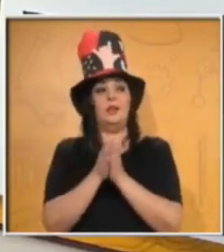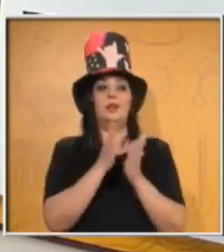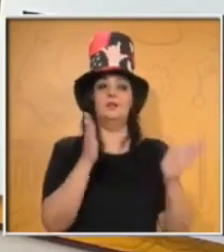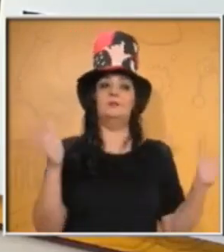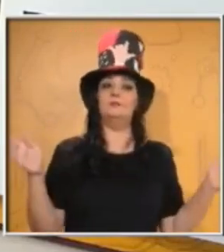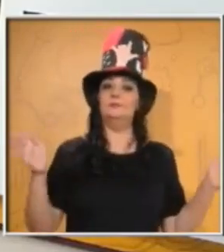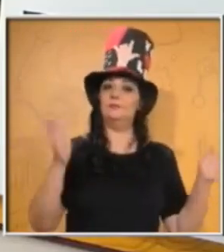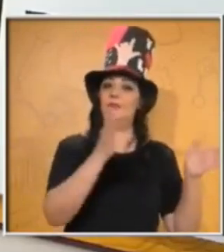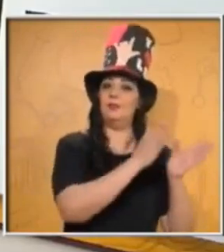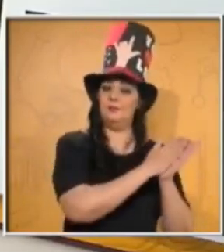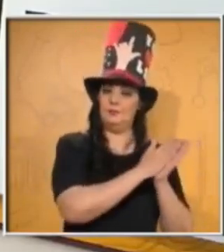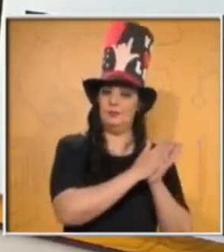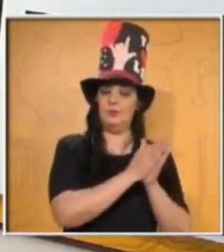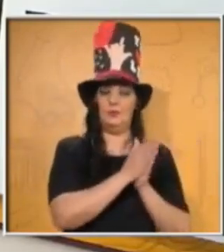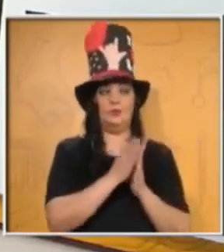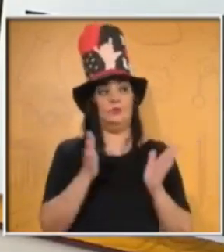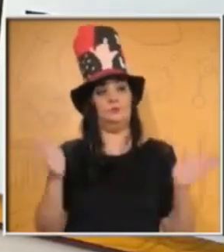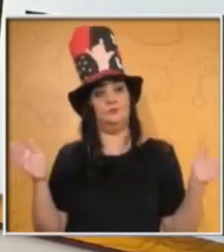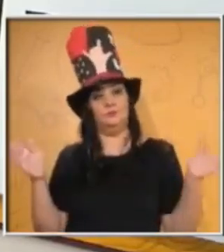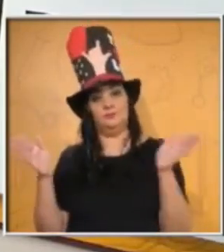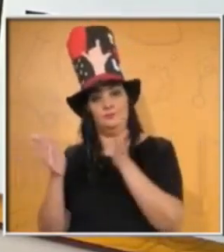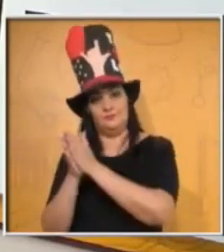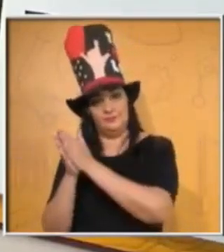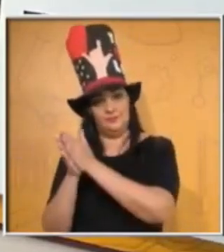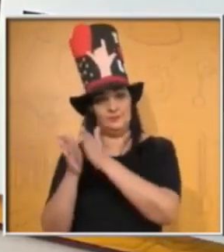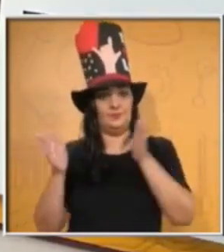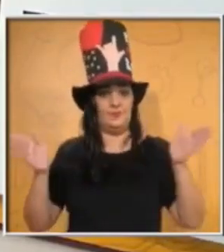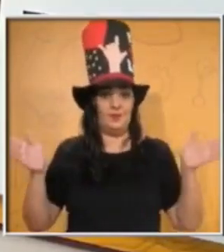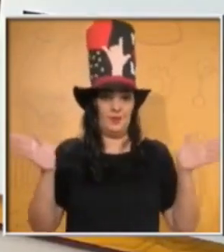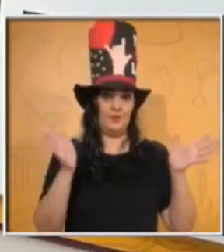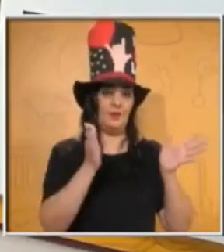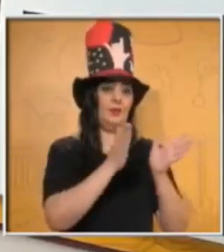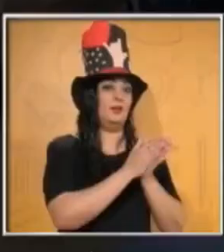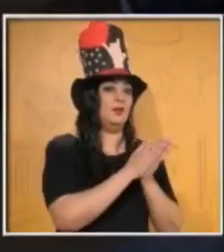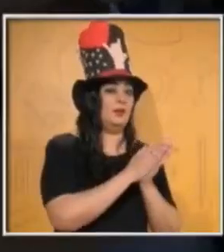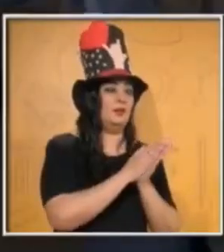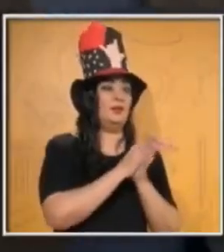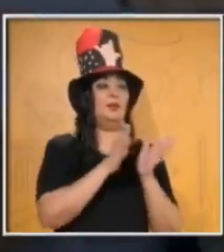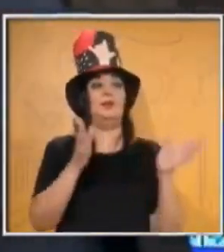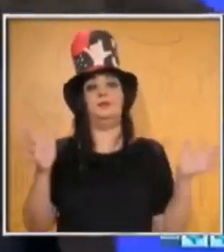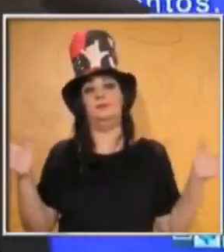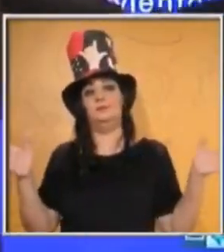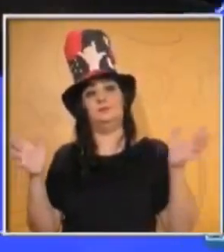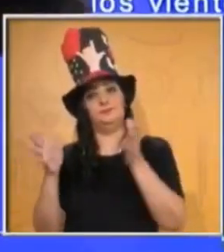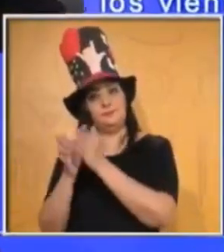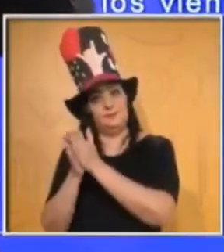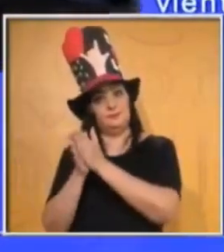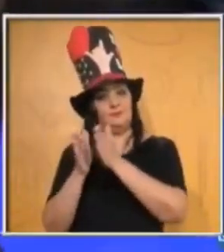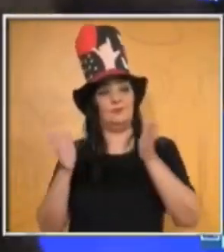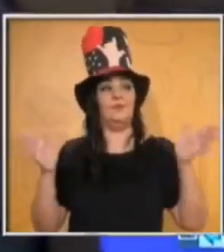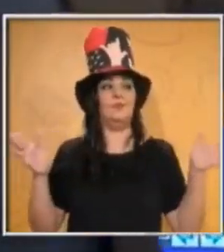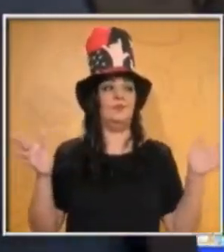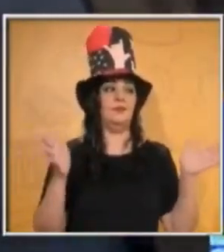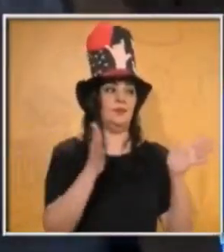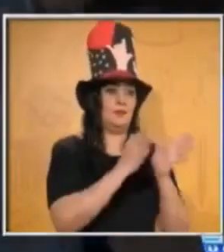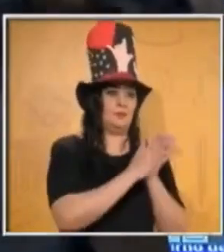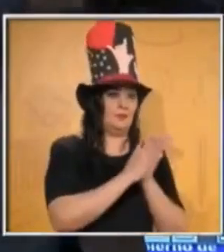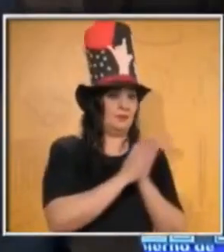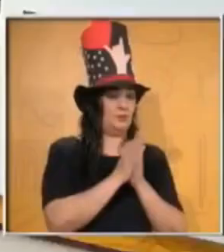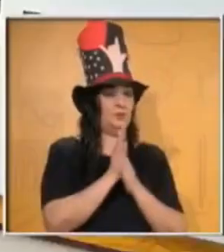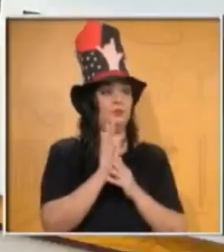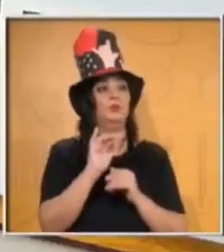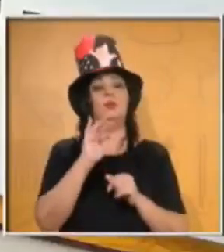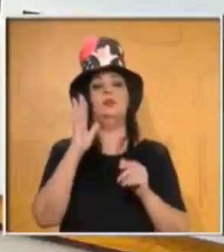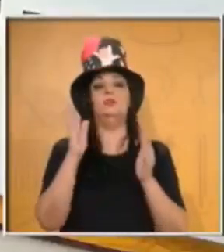aplaudo. Abro, aplaudo. Abro, aplaudo. Abro, aplaudo. Abro, aplaudo. Abro y